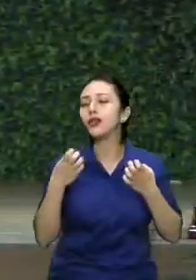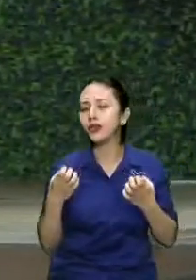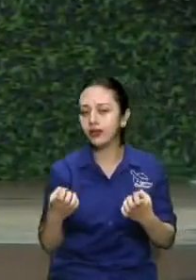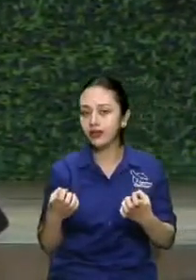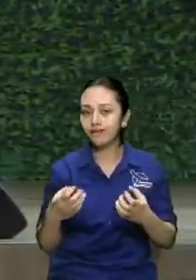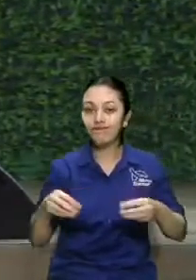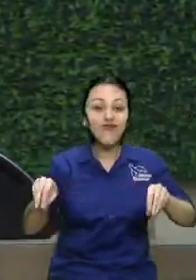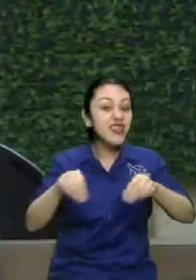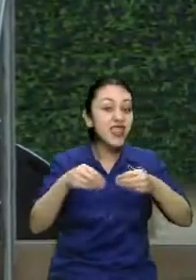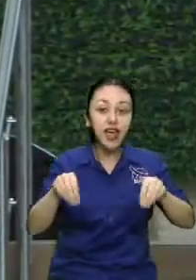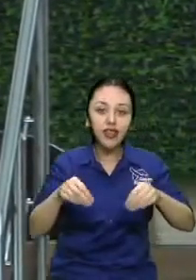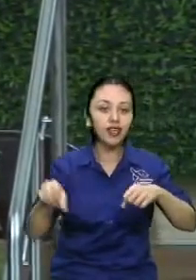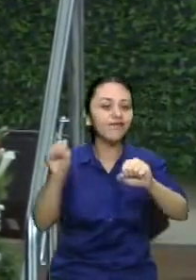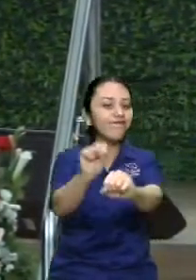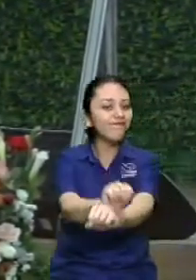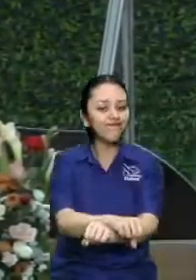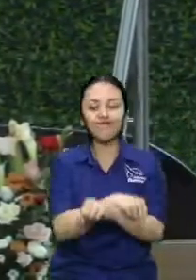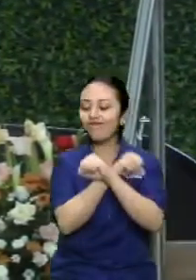nada imposible.